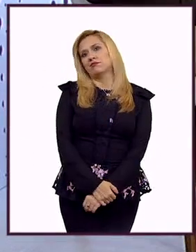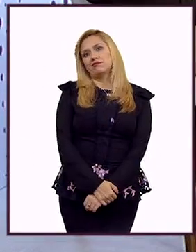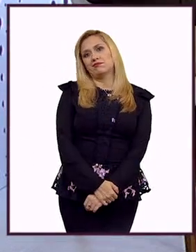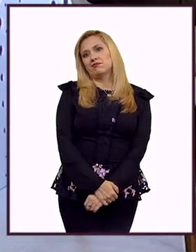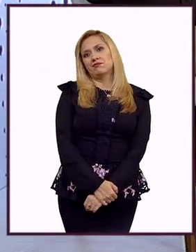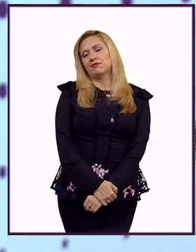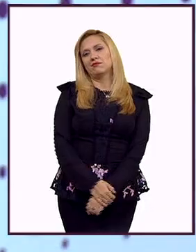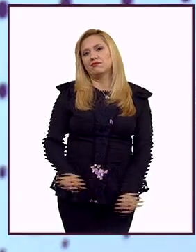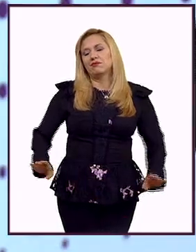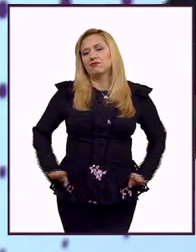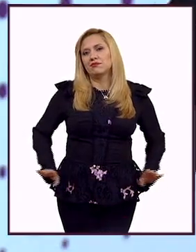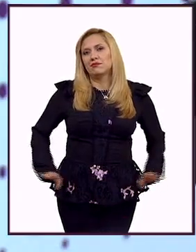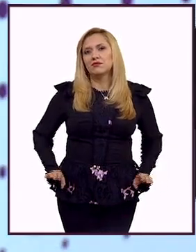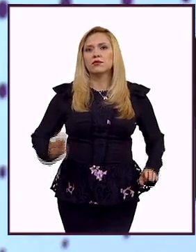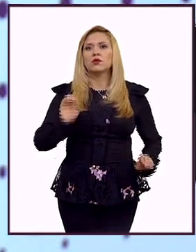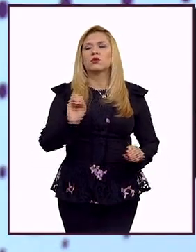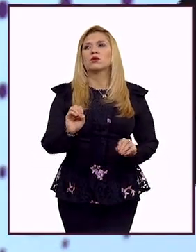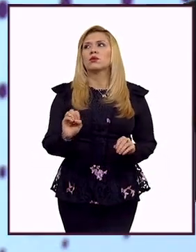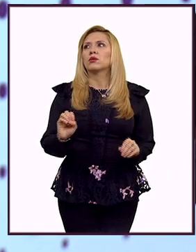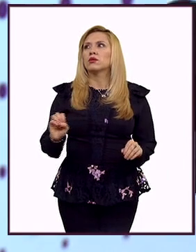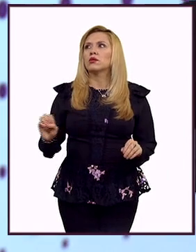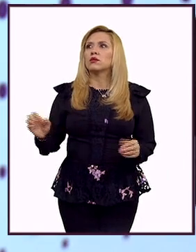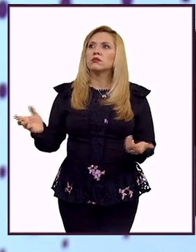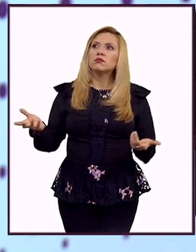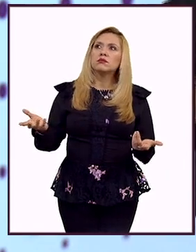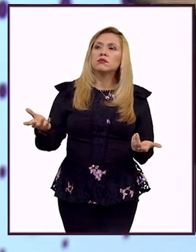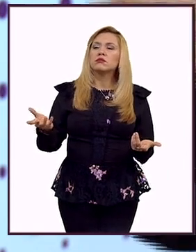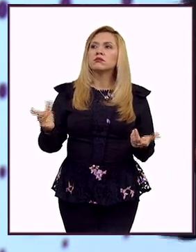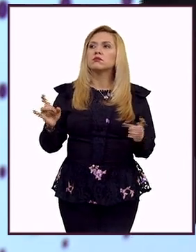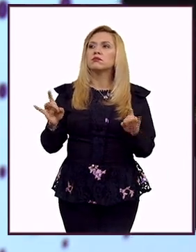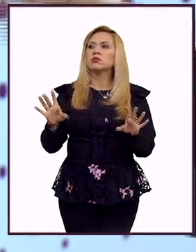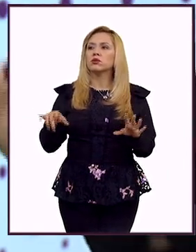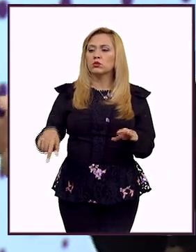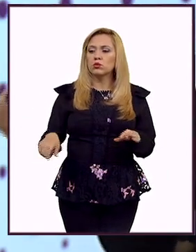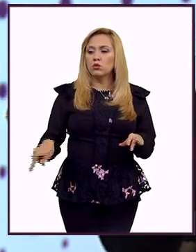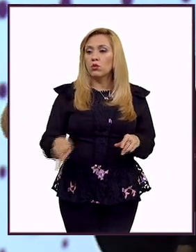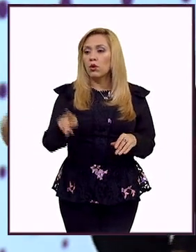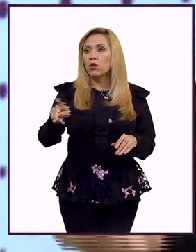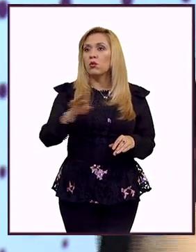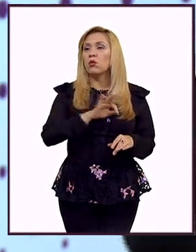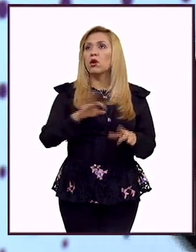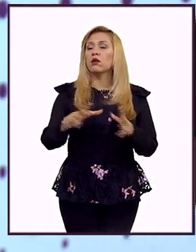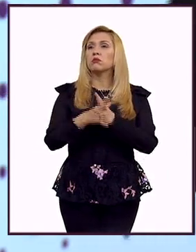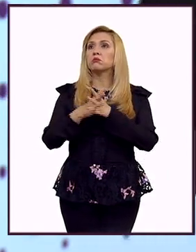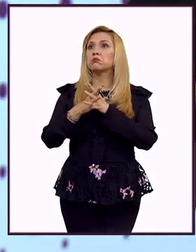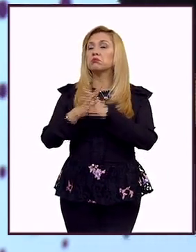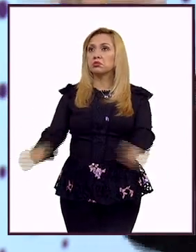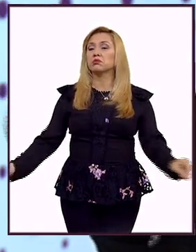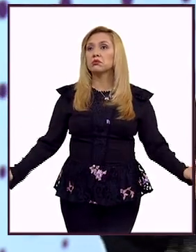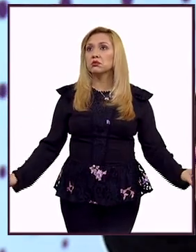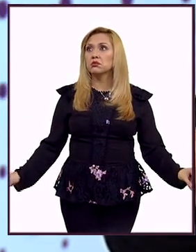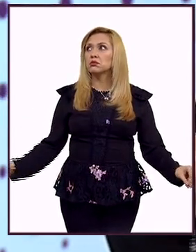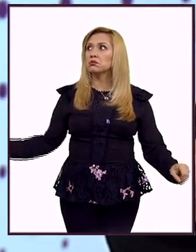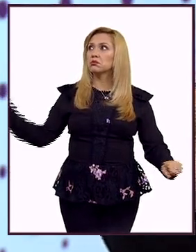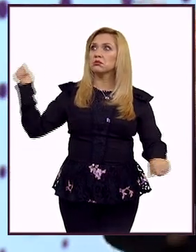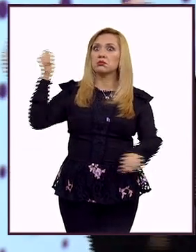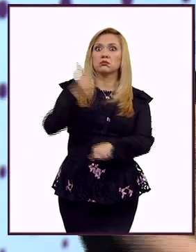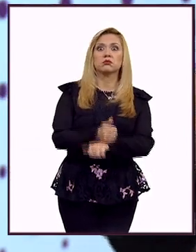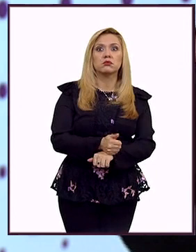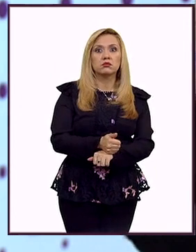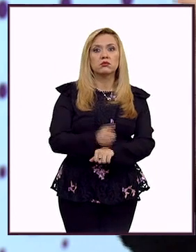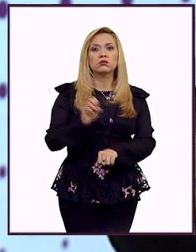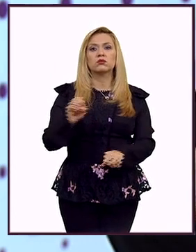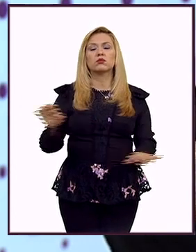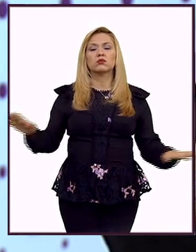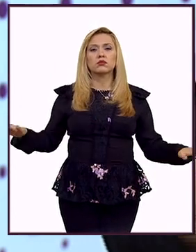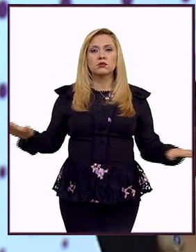hacerse, ¿no? O si ese proyecto va a tener impacto en el sentido de que este pueblo podría llegar a desaparecer o cambiar, modificar